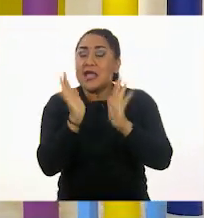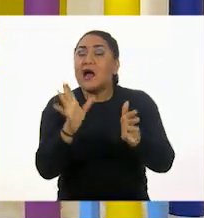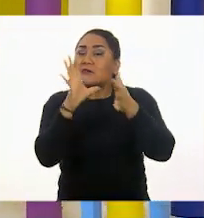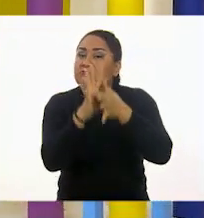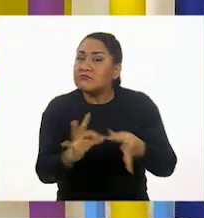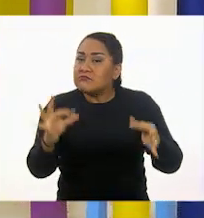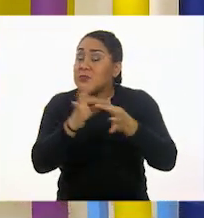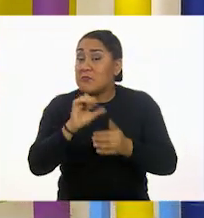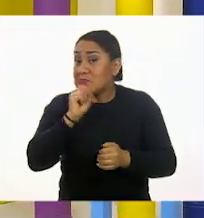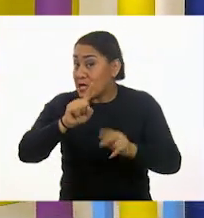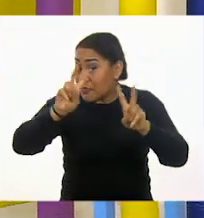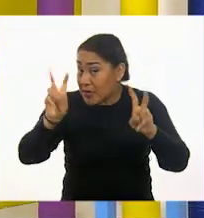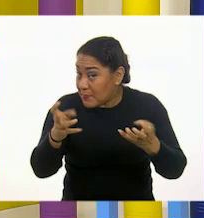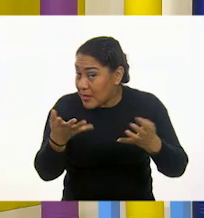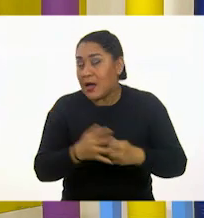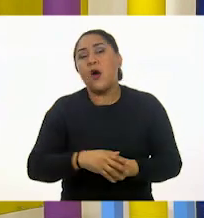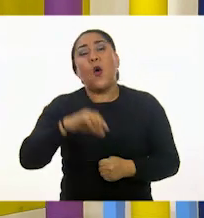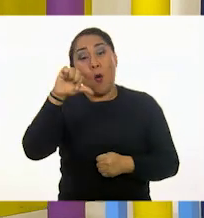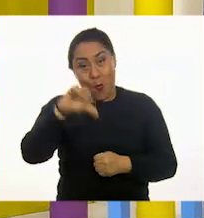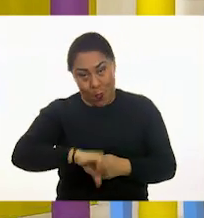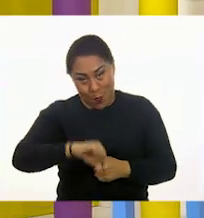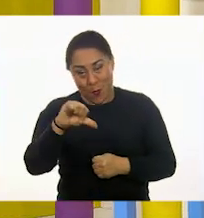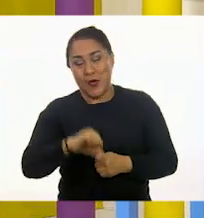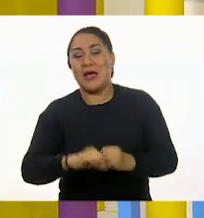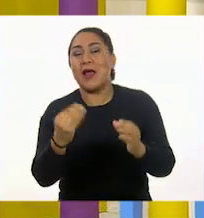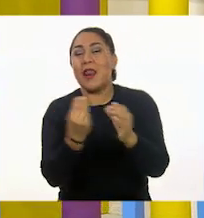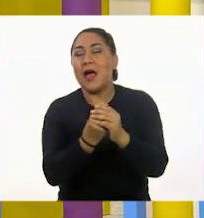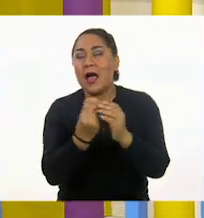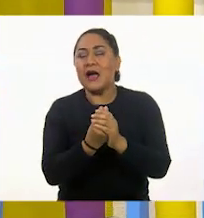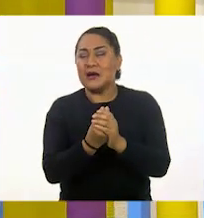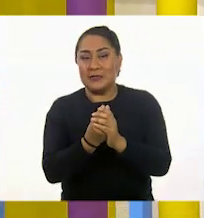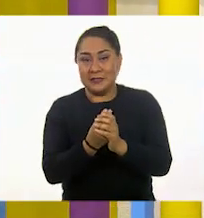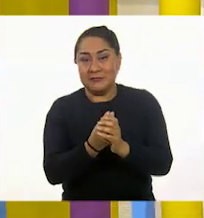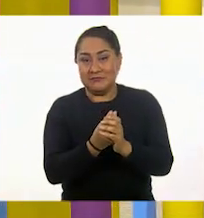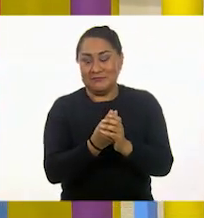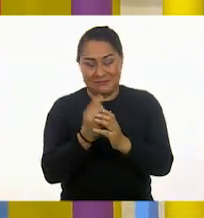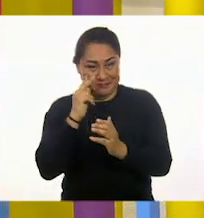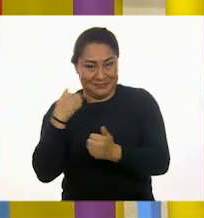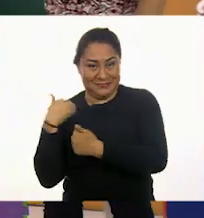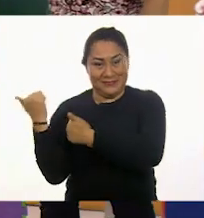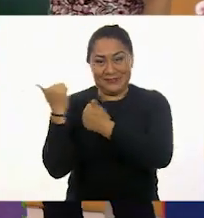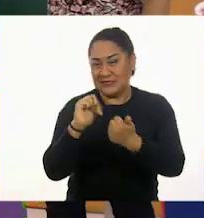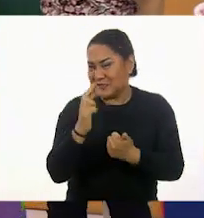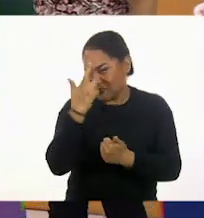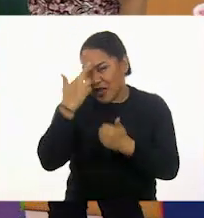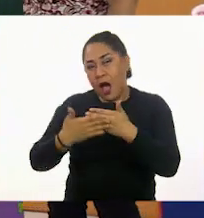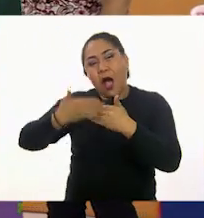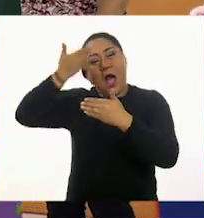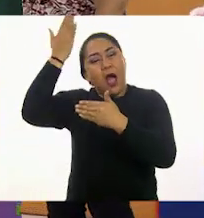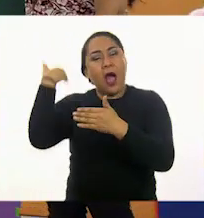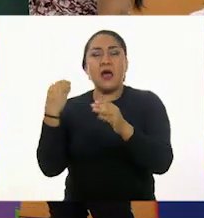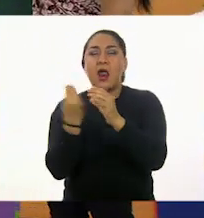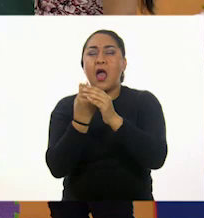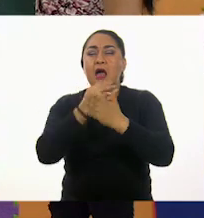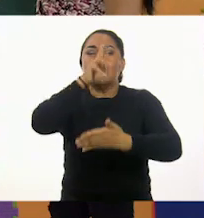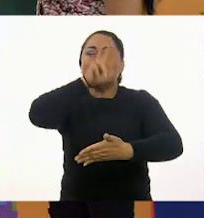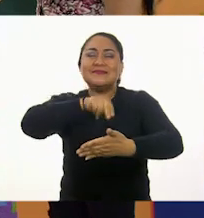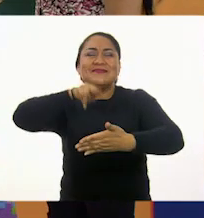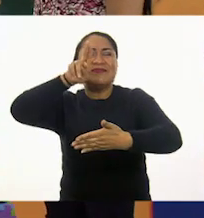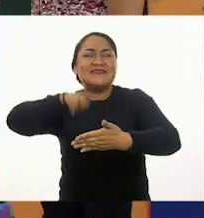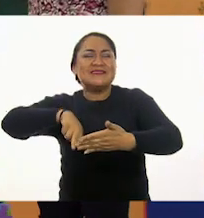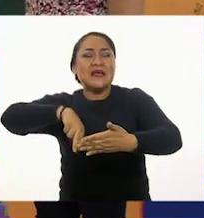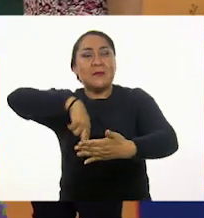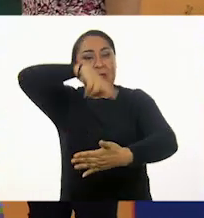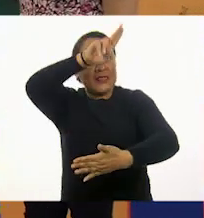este tema. Pero hoy he traído aquí a esta clase un mural que hicimos en la clase Pintando